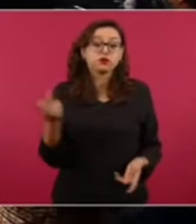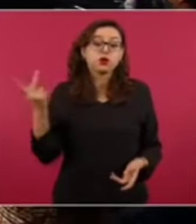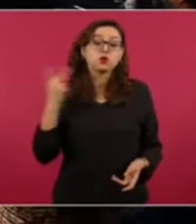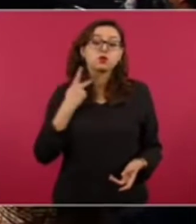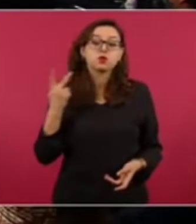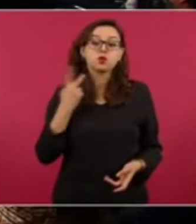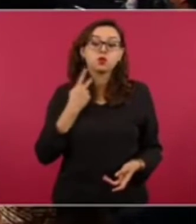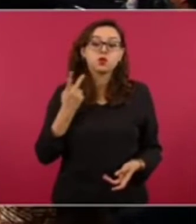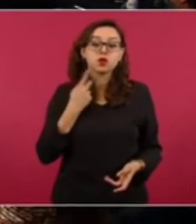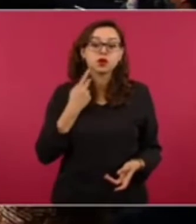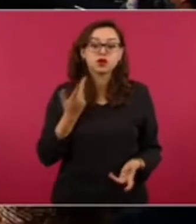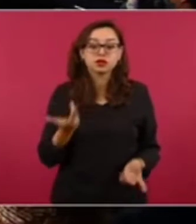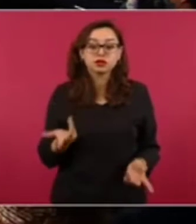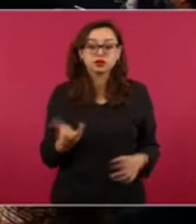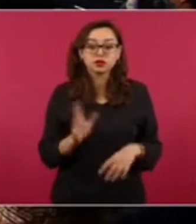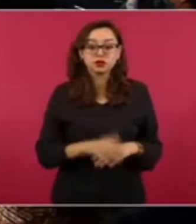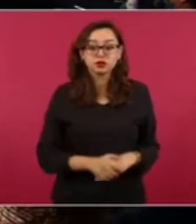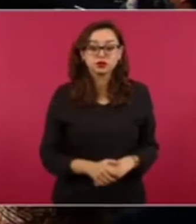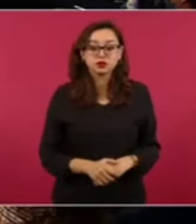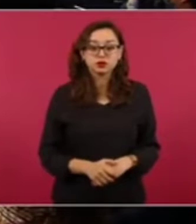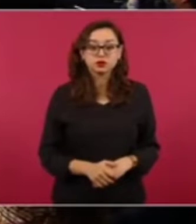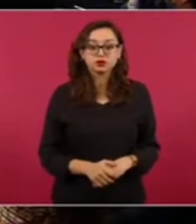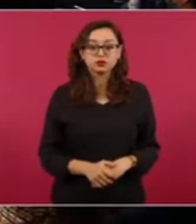de Calderón.